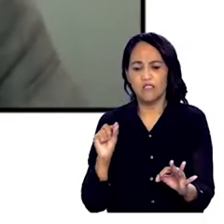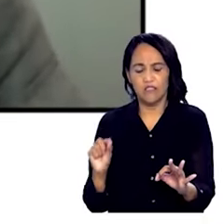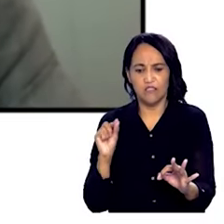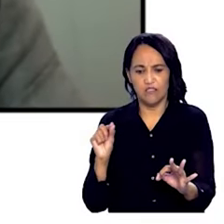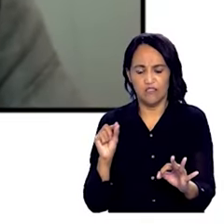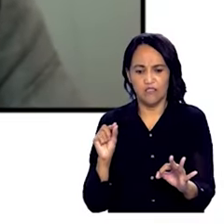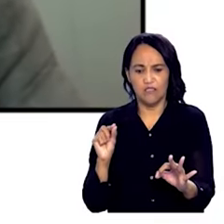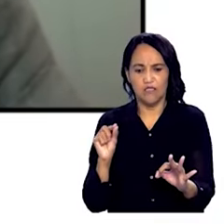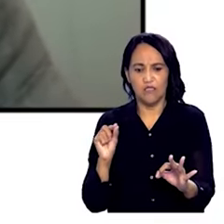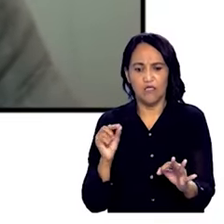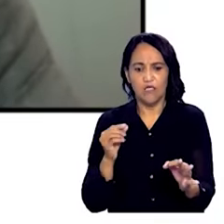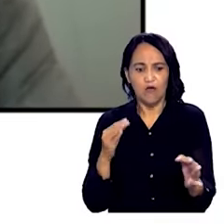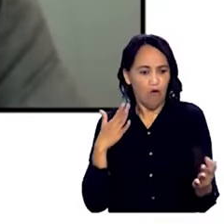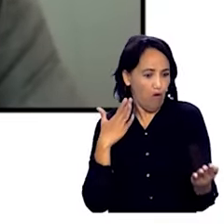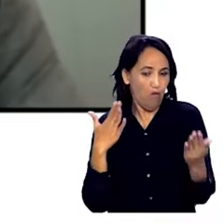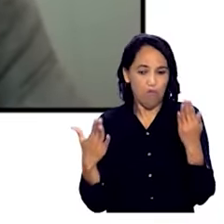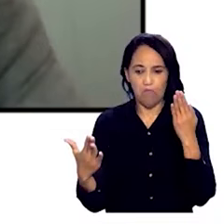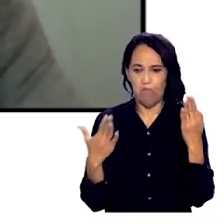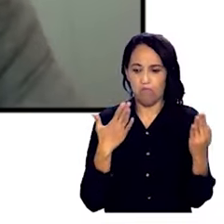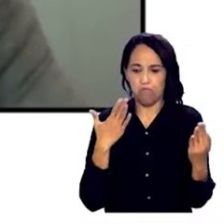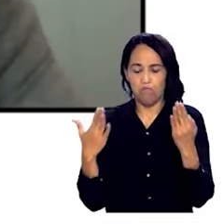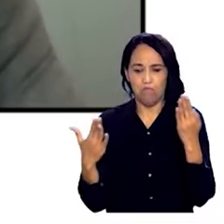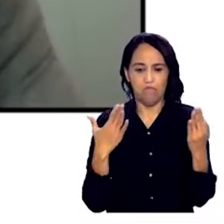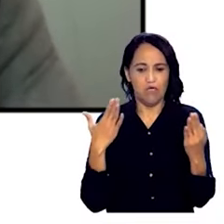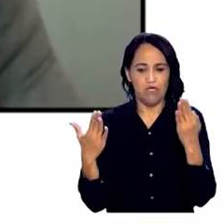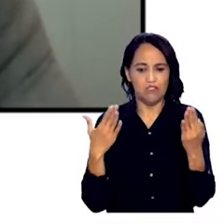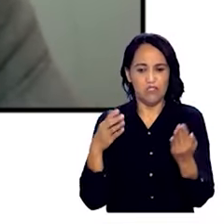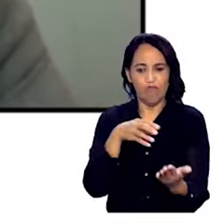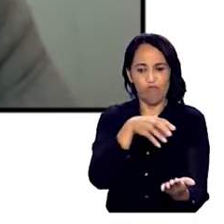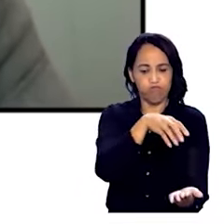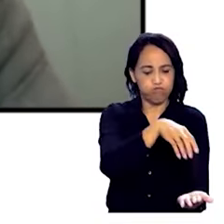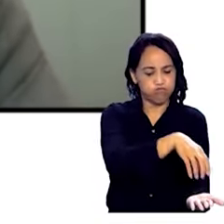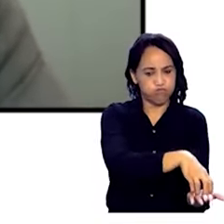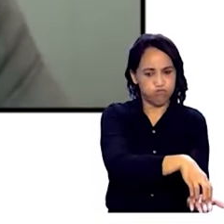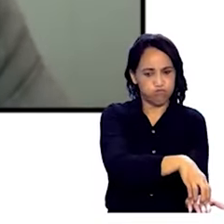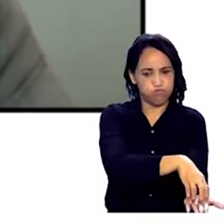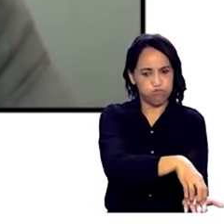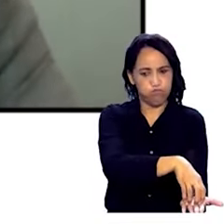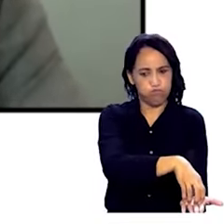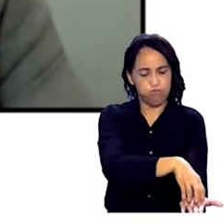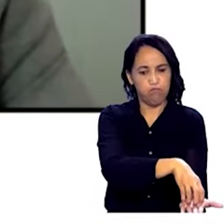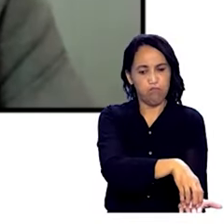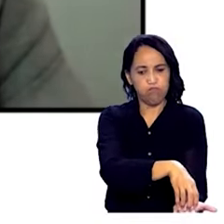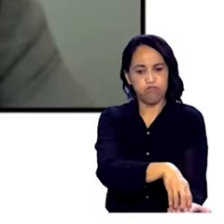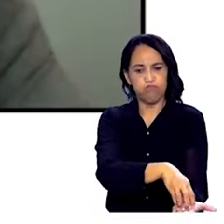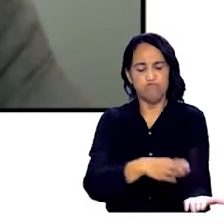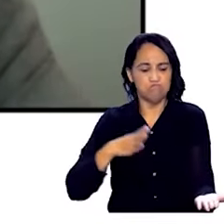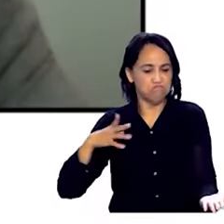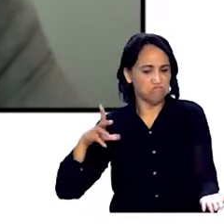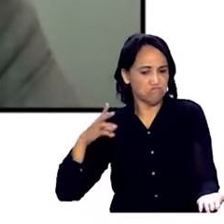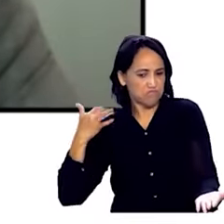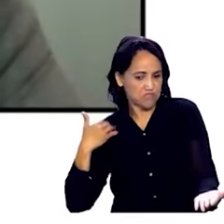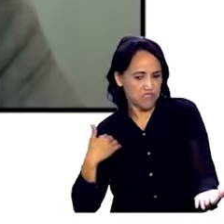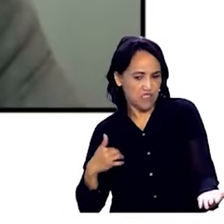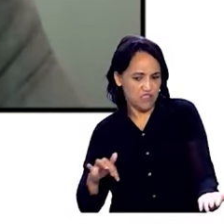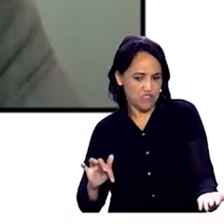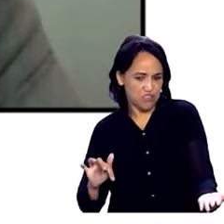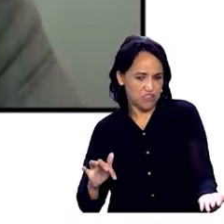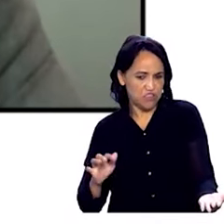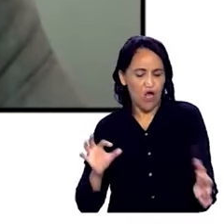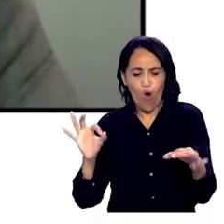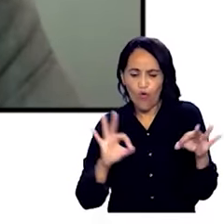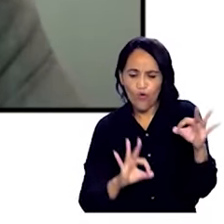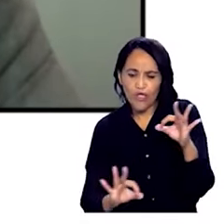Suprema en Argentina su organización su competencia SUS funciones su agenda de